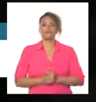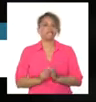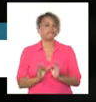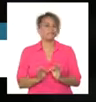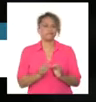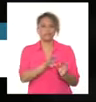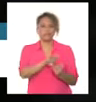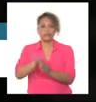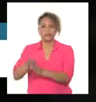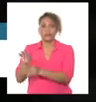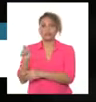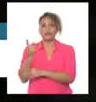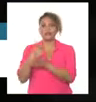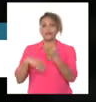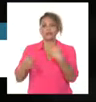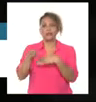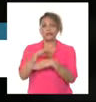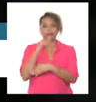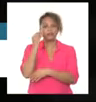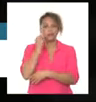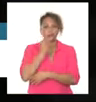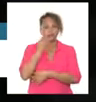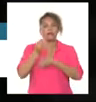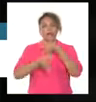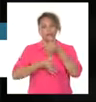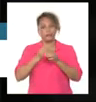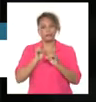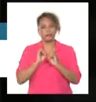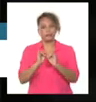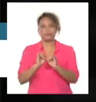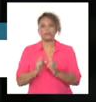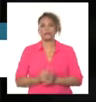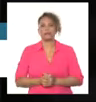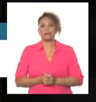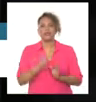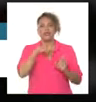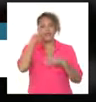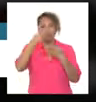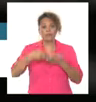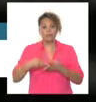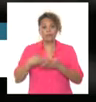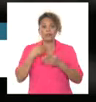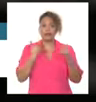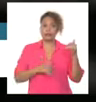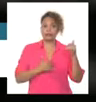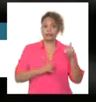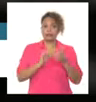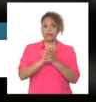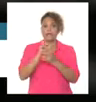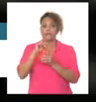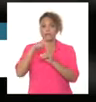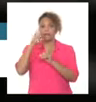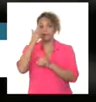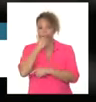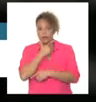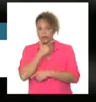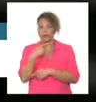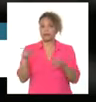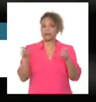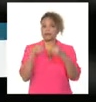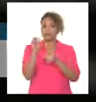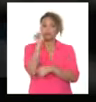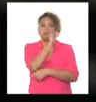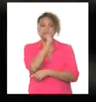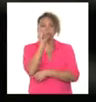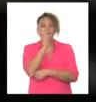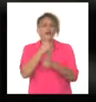primer ministro Manuel Marrero Cruz expresó: "La partida de Marta Valdés, guitarrista, compositora e intérprete, constituye